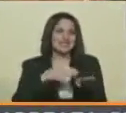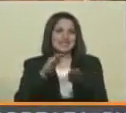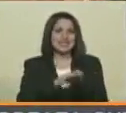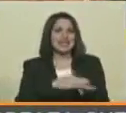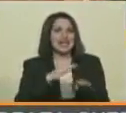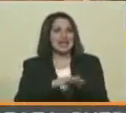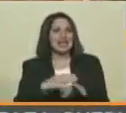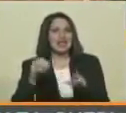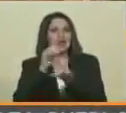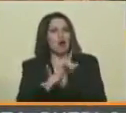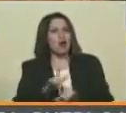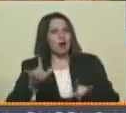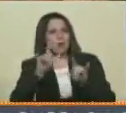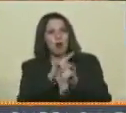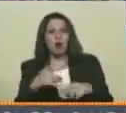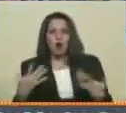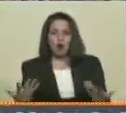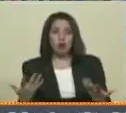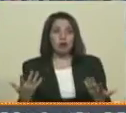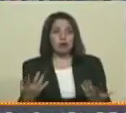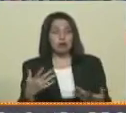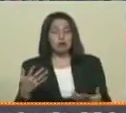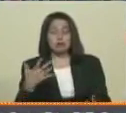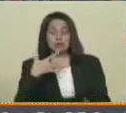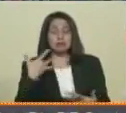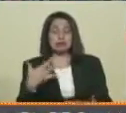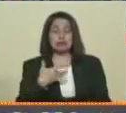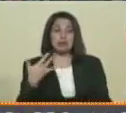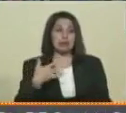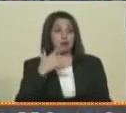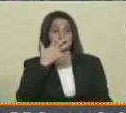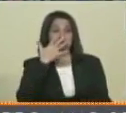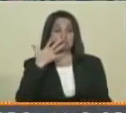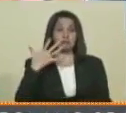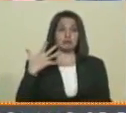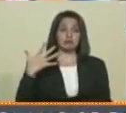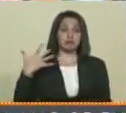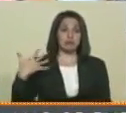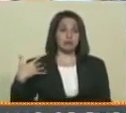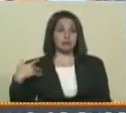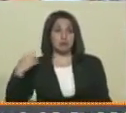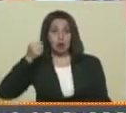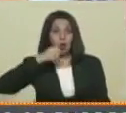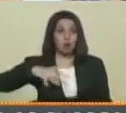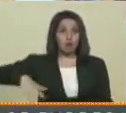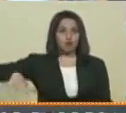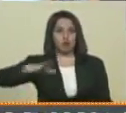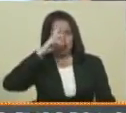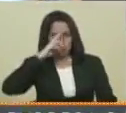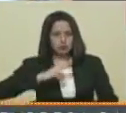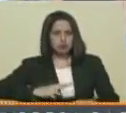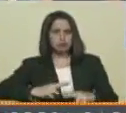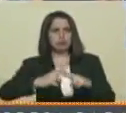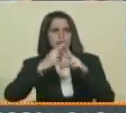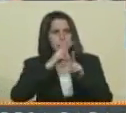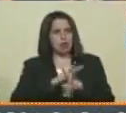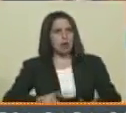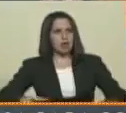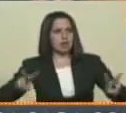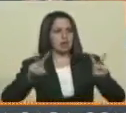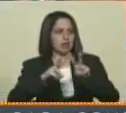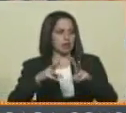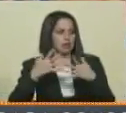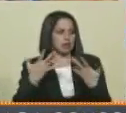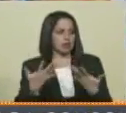de amor. Uno se siente orgulloso del pueblo digno, del pueblo valiente que ha